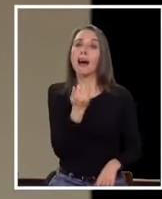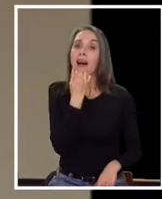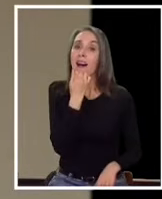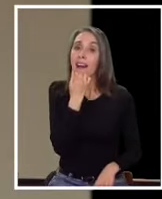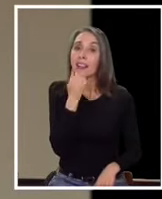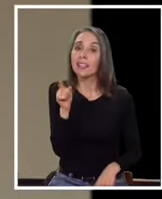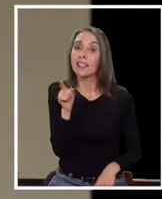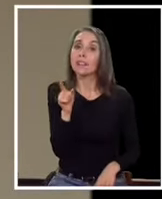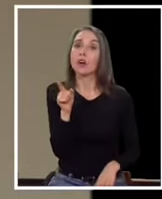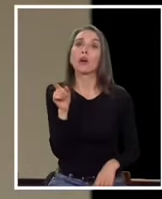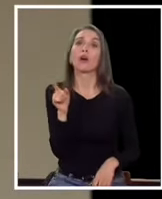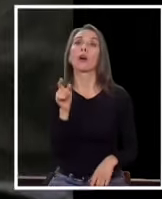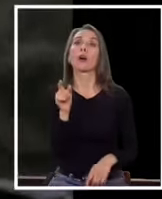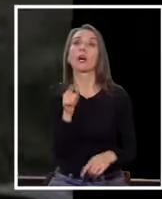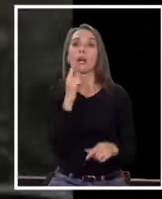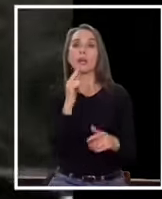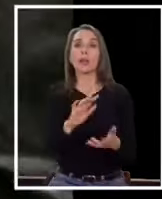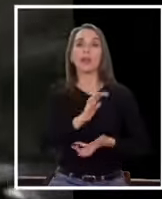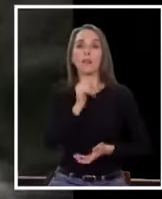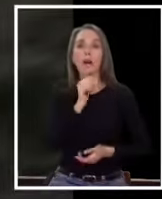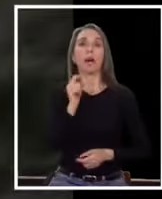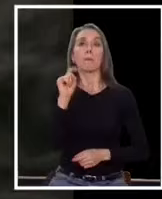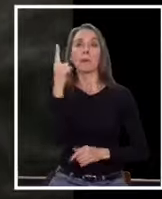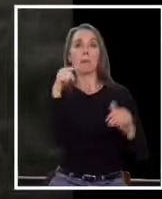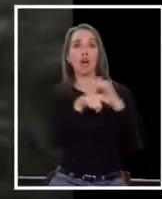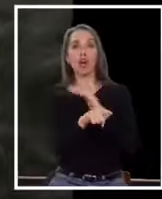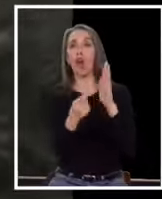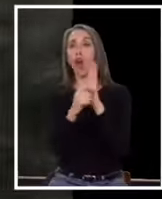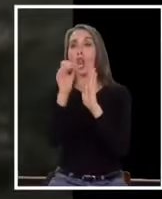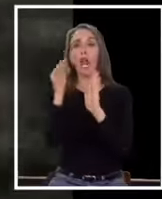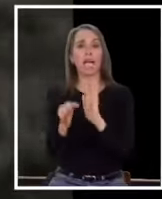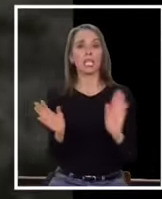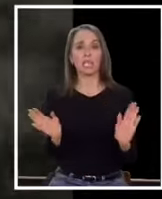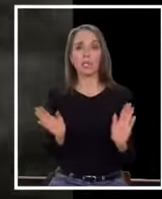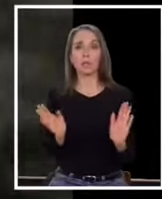mi gusto, es una falta de personalidad al lineman. El primer gol fue gol legítimo.